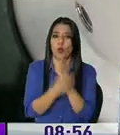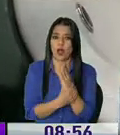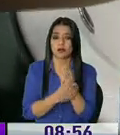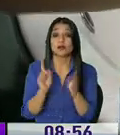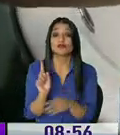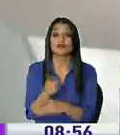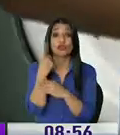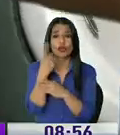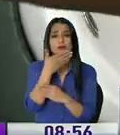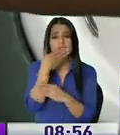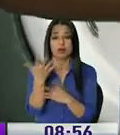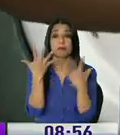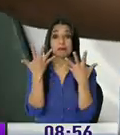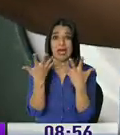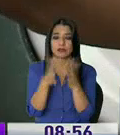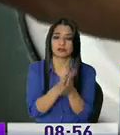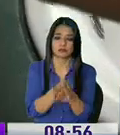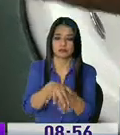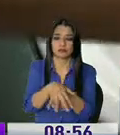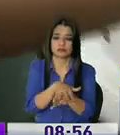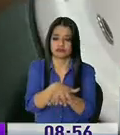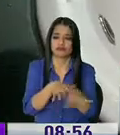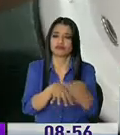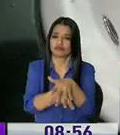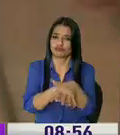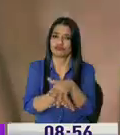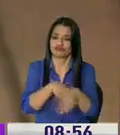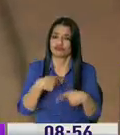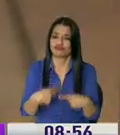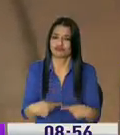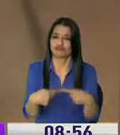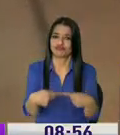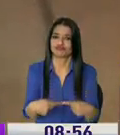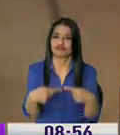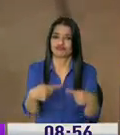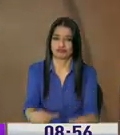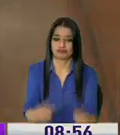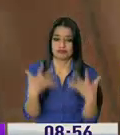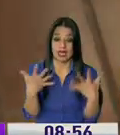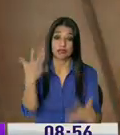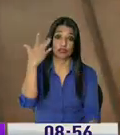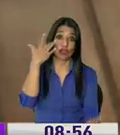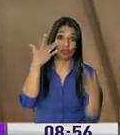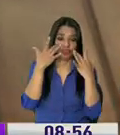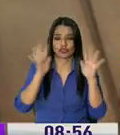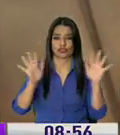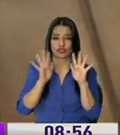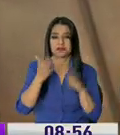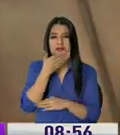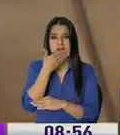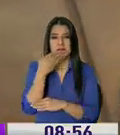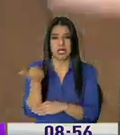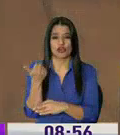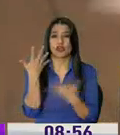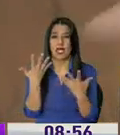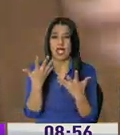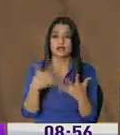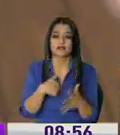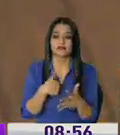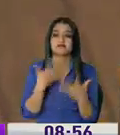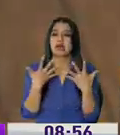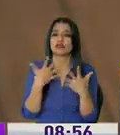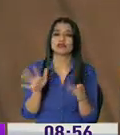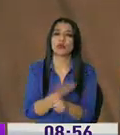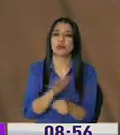se opte por lavar las manos constantemente. Para evitar toparse la cara es recomendable ocupar las manos